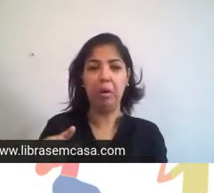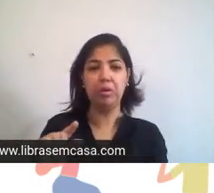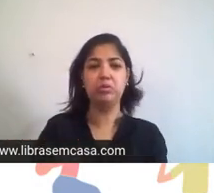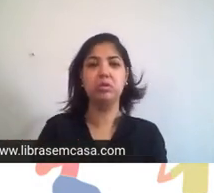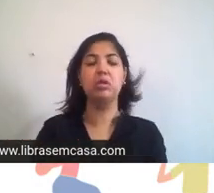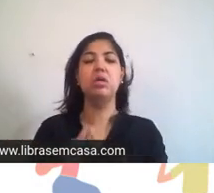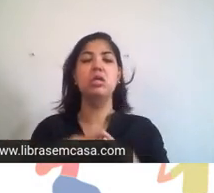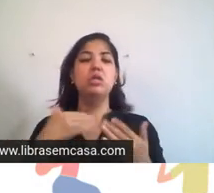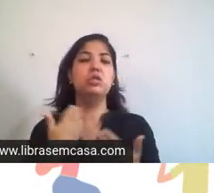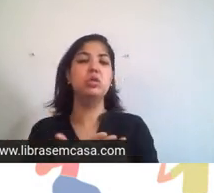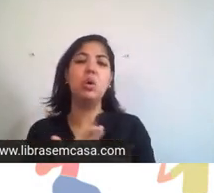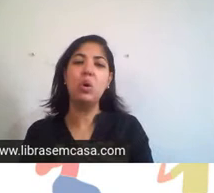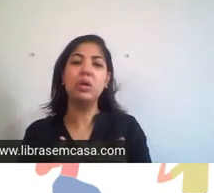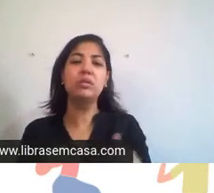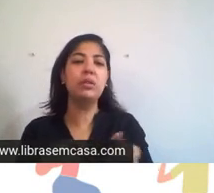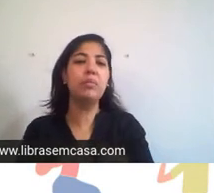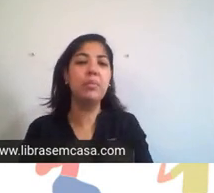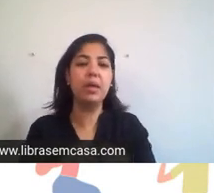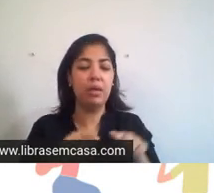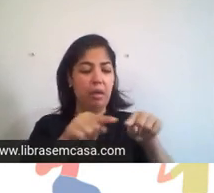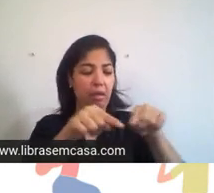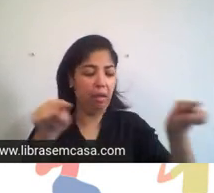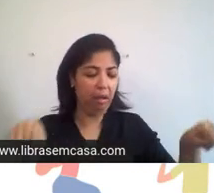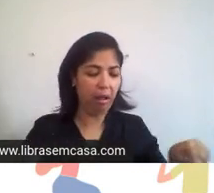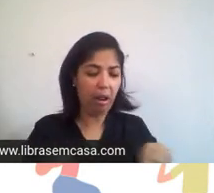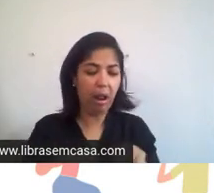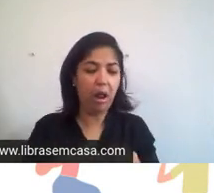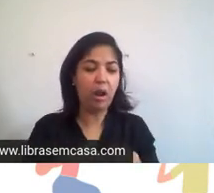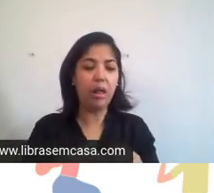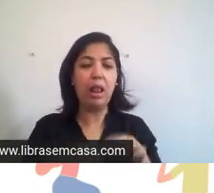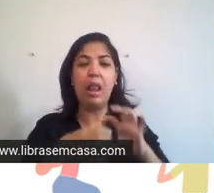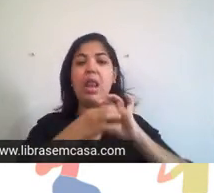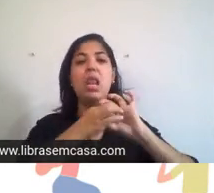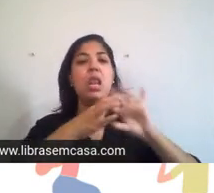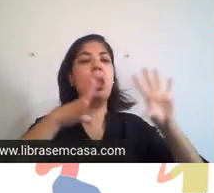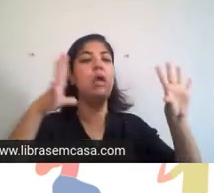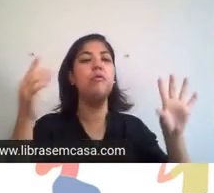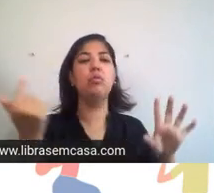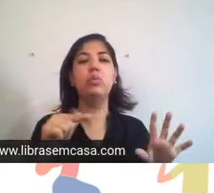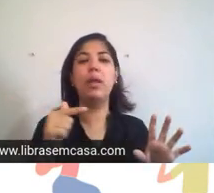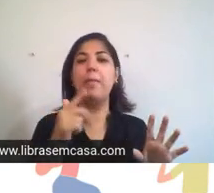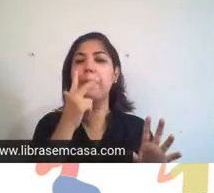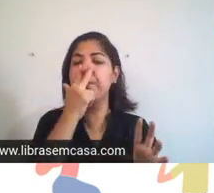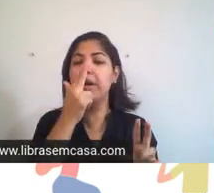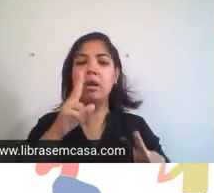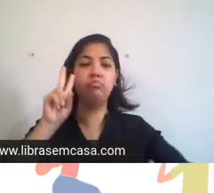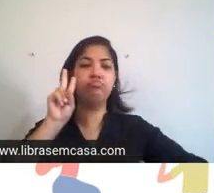escuelas que no tienen espacios casi al aire libre, ¿no? Como escuelas que son